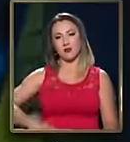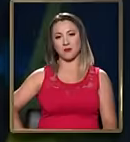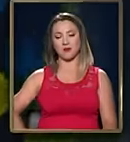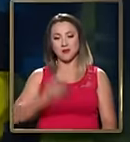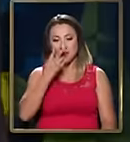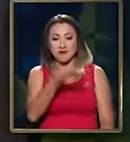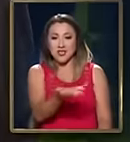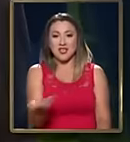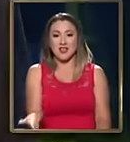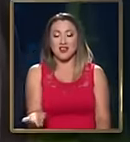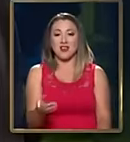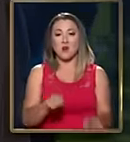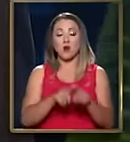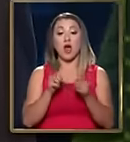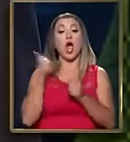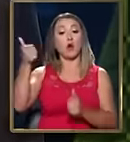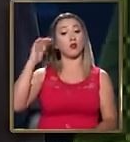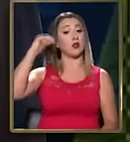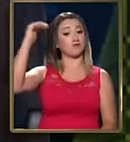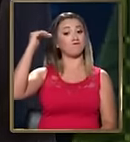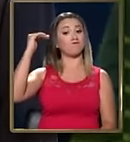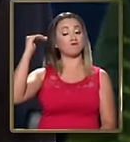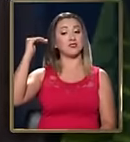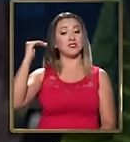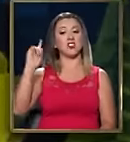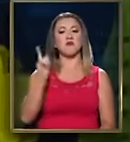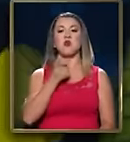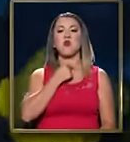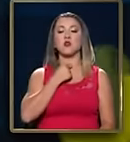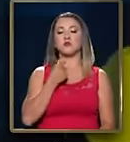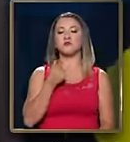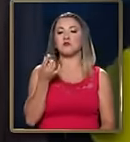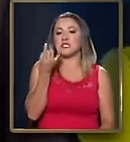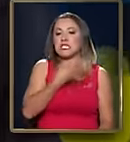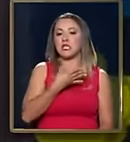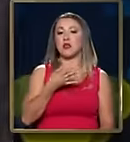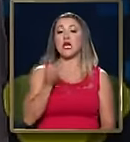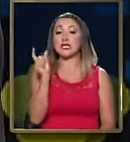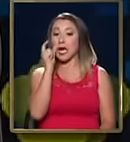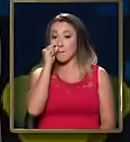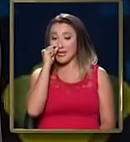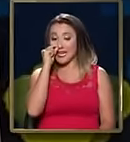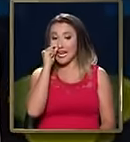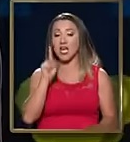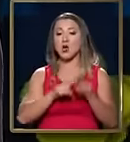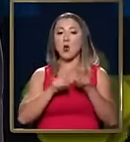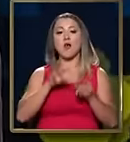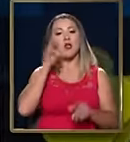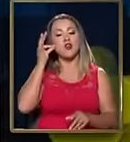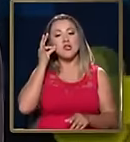Mira, mal que mal es una autoridad y por lo tanto no me gustan esos chistes que dicen que Camila Vallejo es como la mayonesa